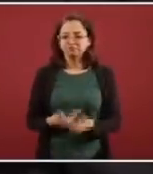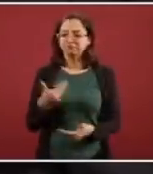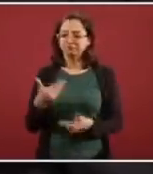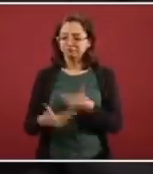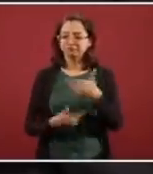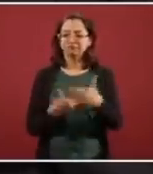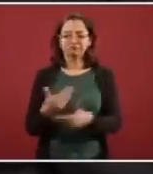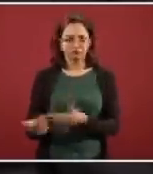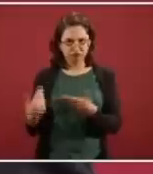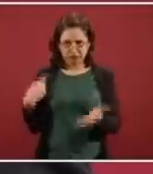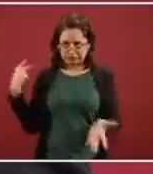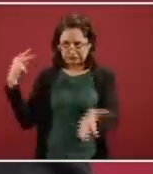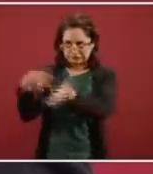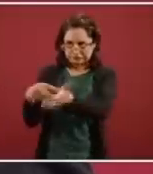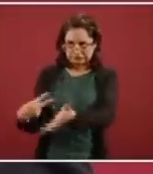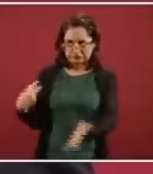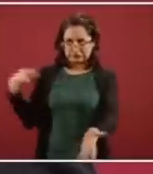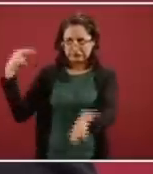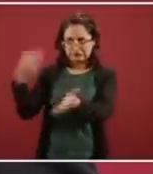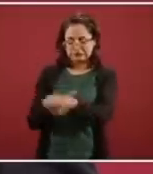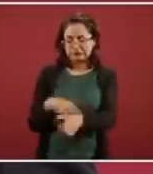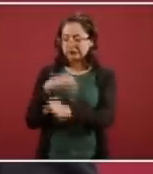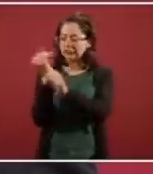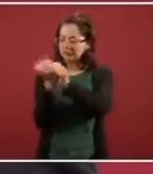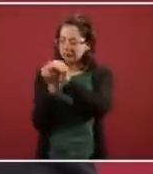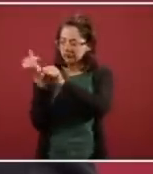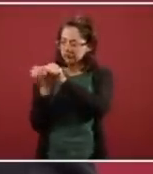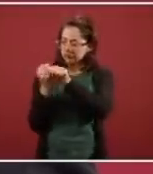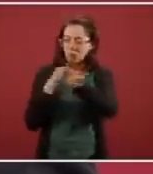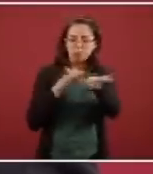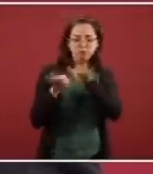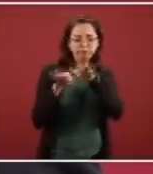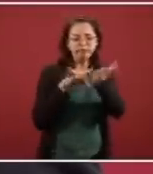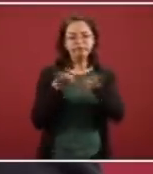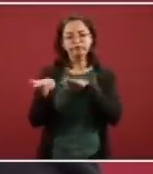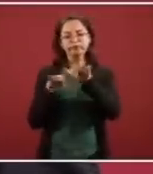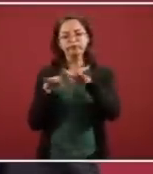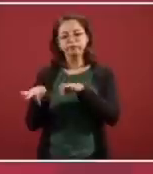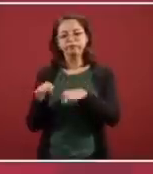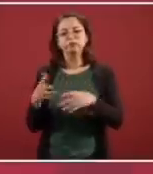han hecho trabajo de investigación y están